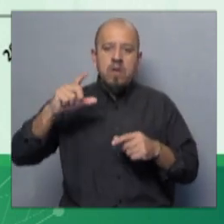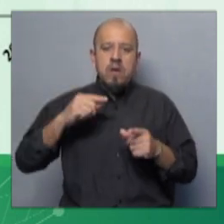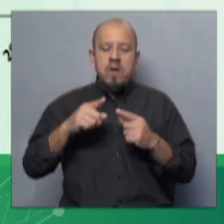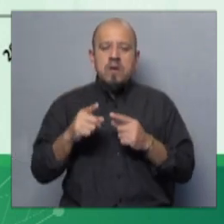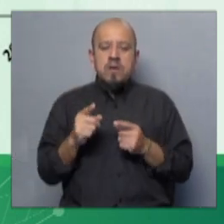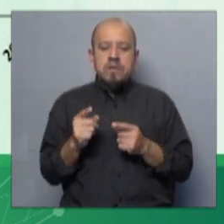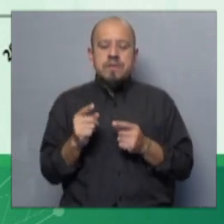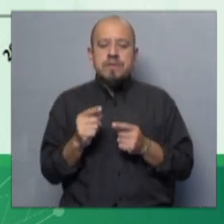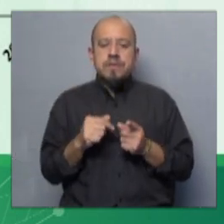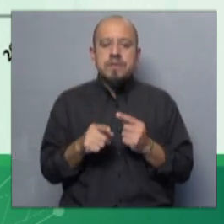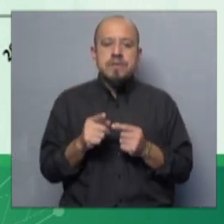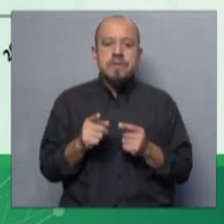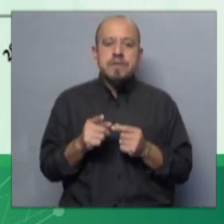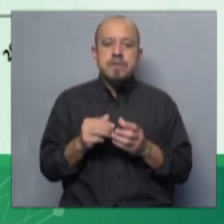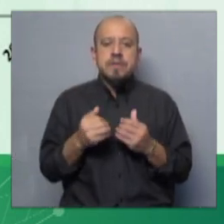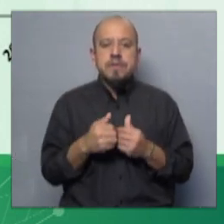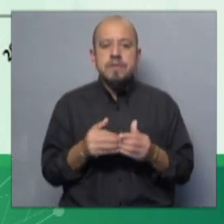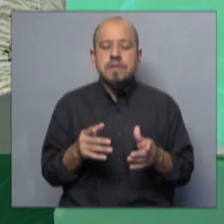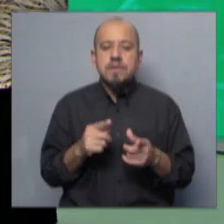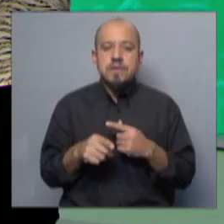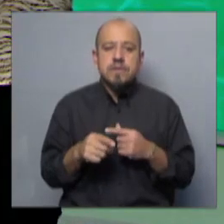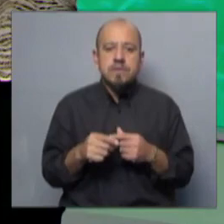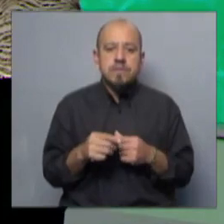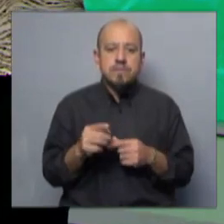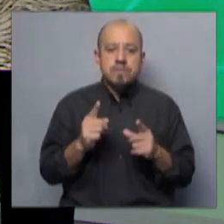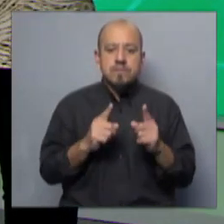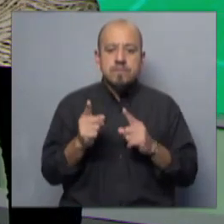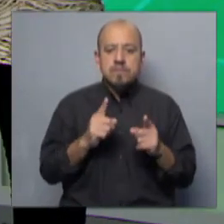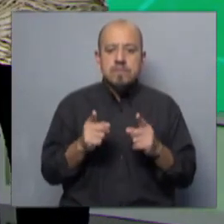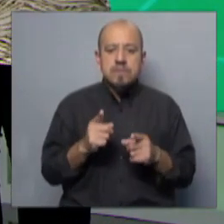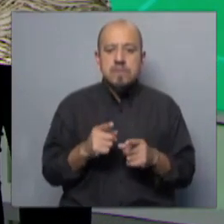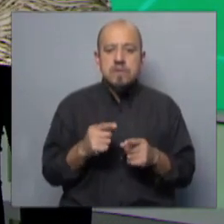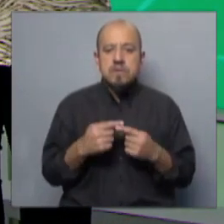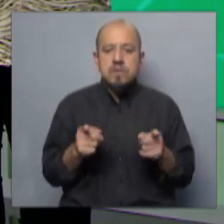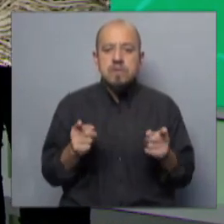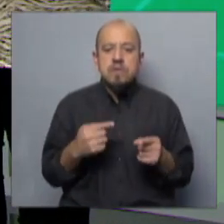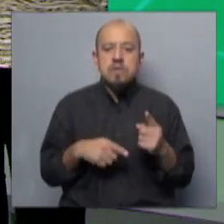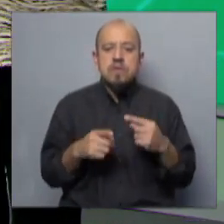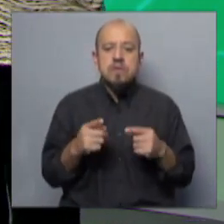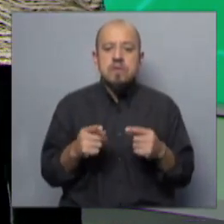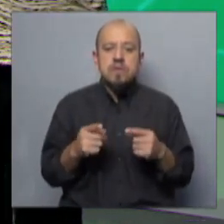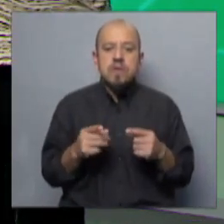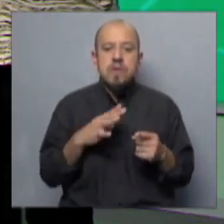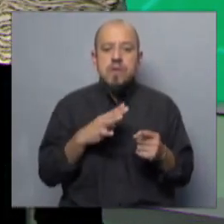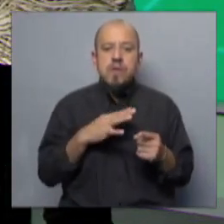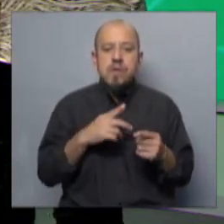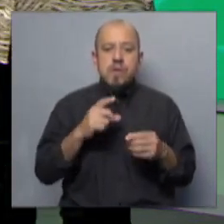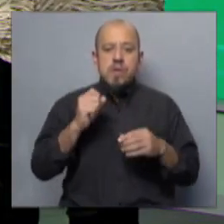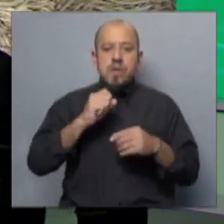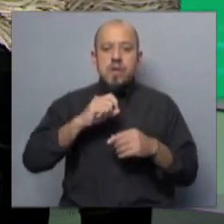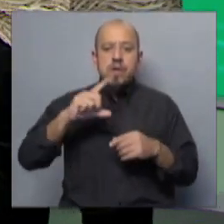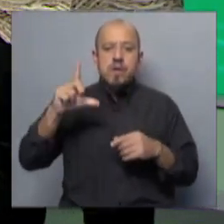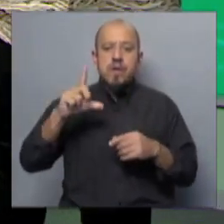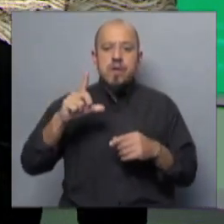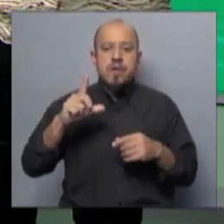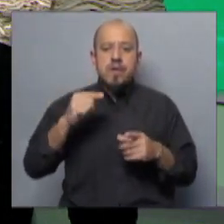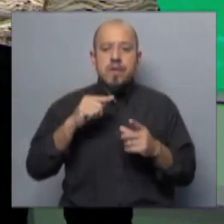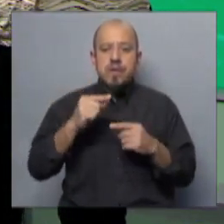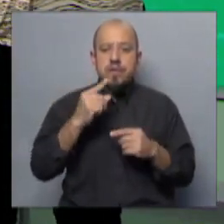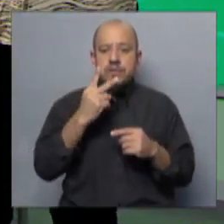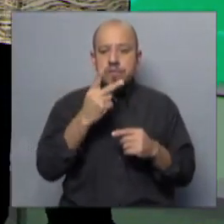sostenido desde el inicio con alguna pequeña baja pero también crecimiento importante desde